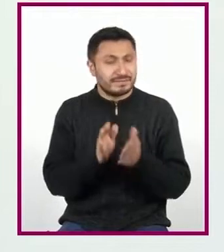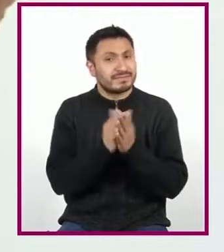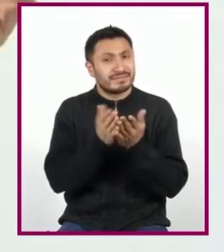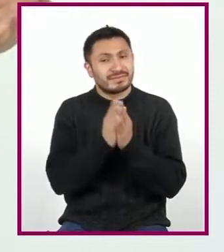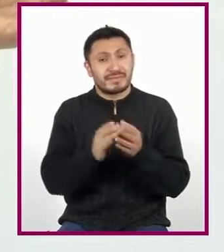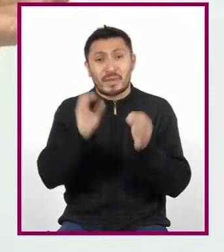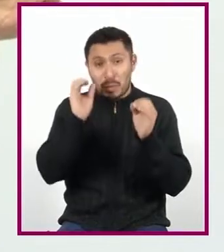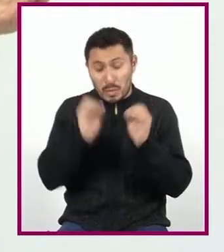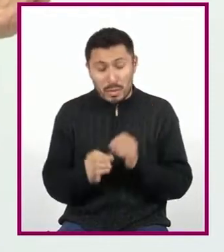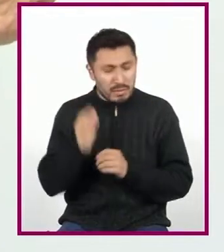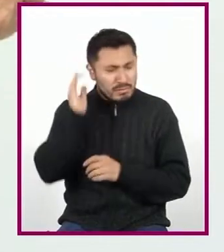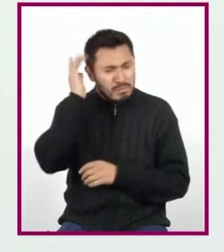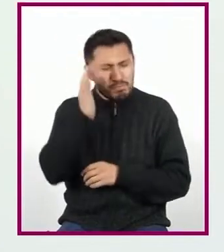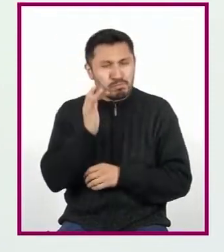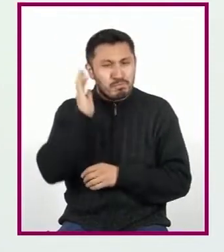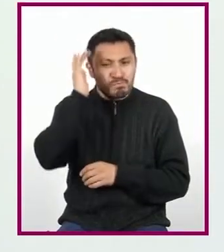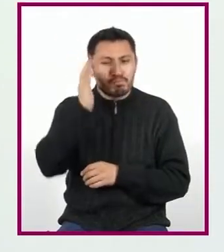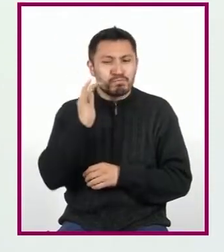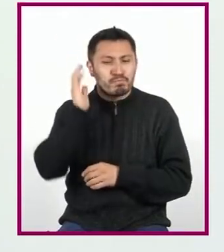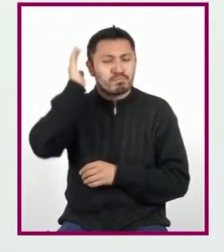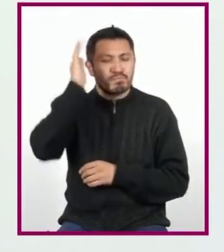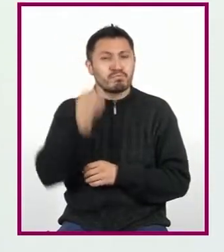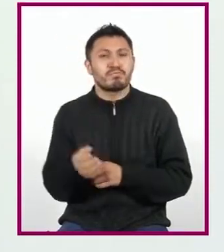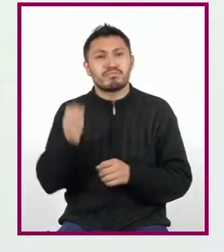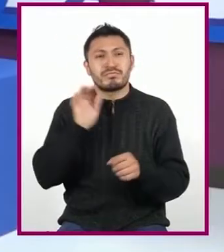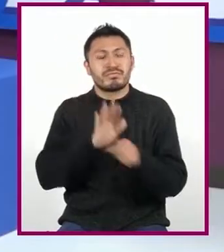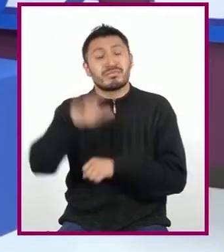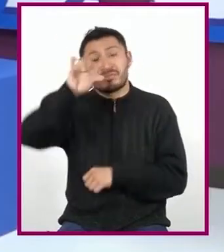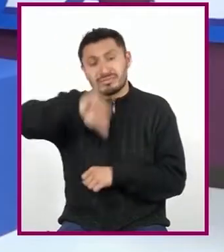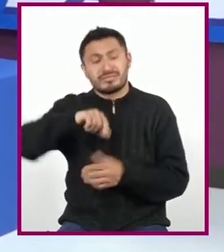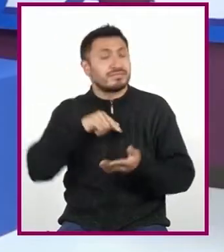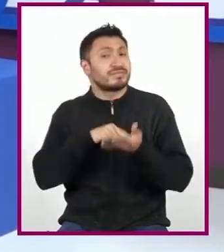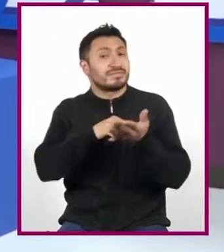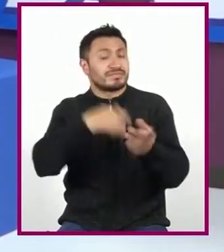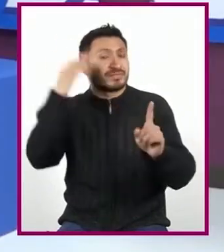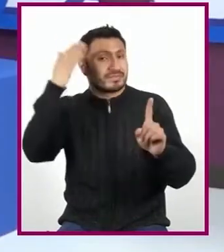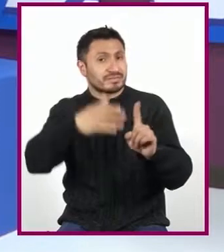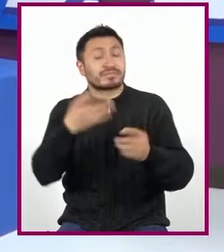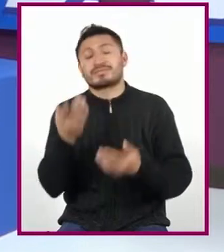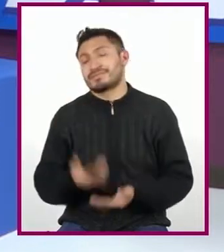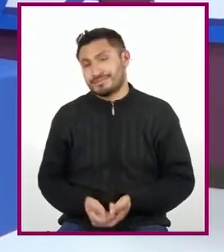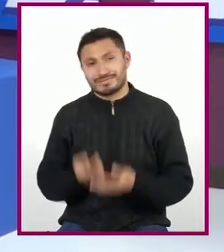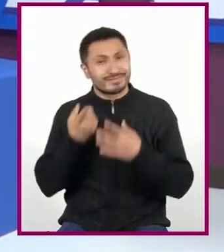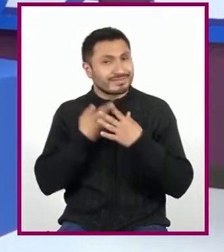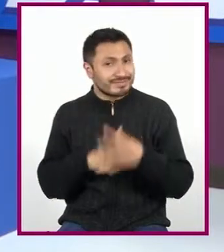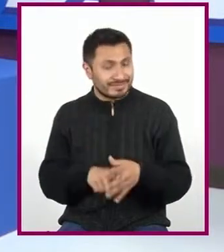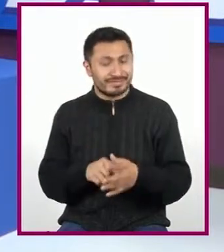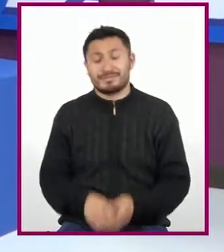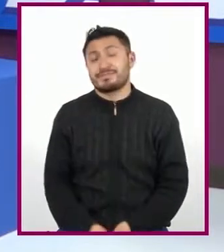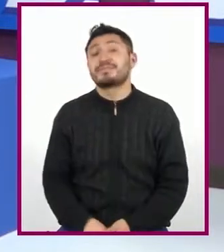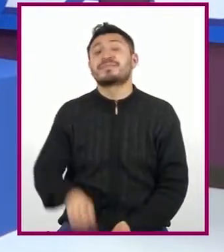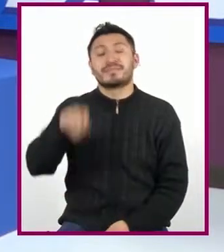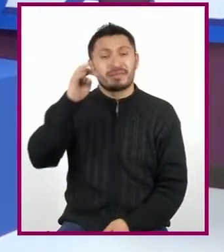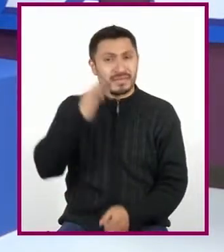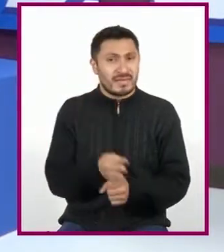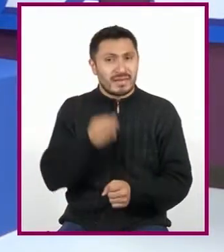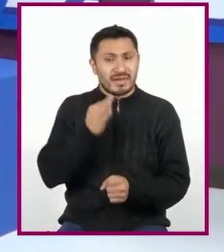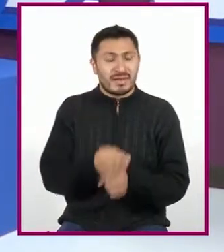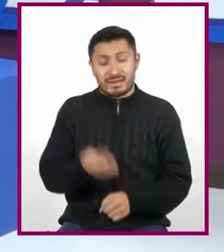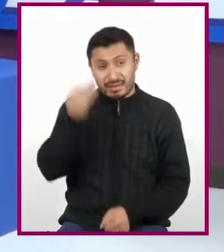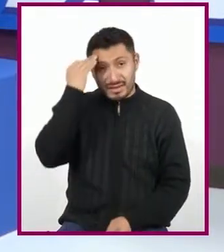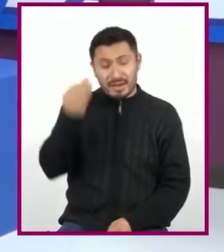o al reflexionar en torno a los retos que se propondrán. Comencemos. En esta época en que tenemos